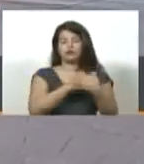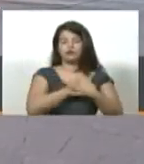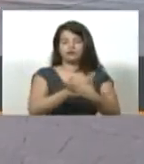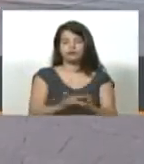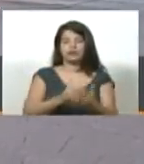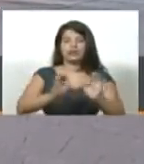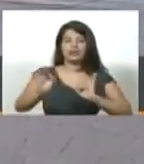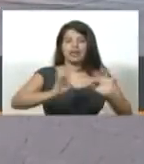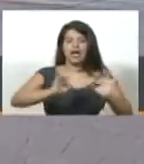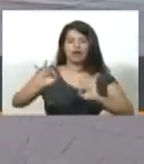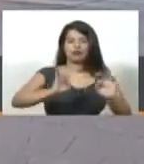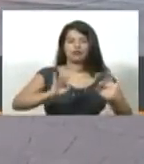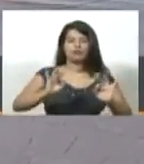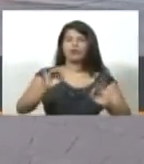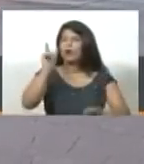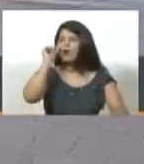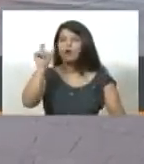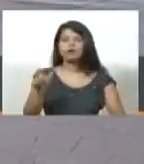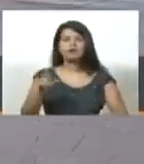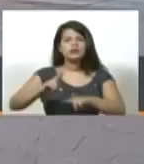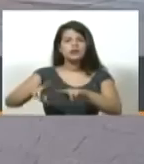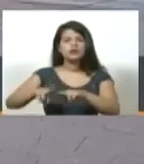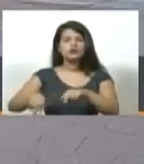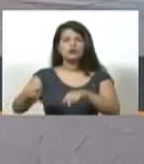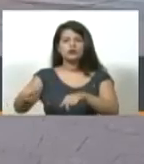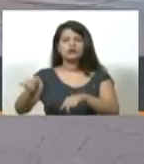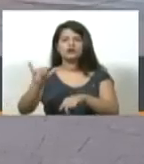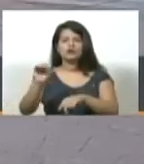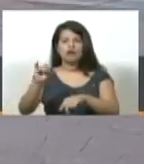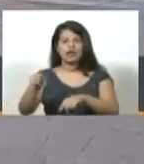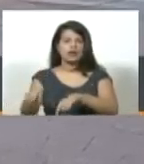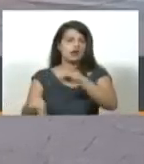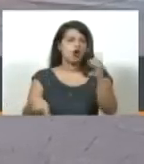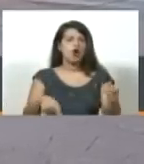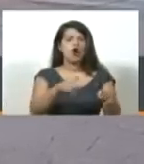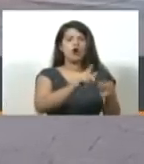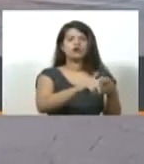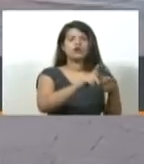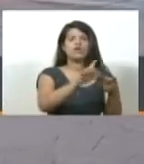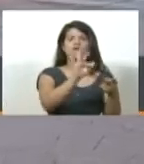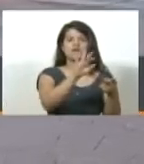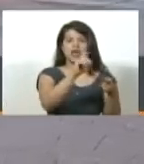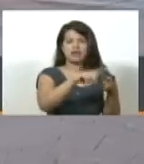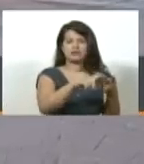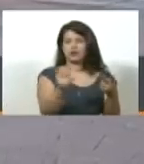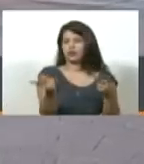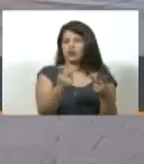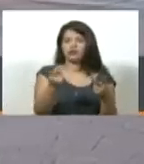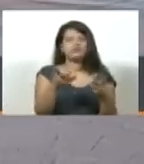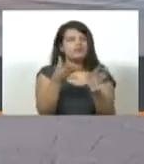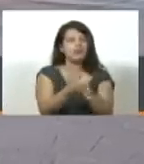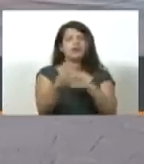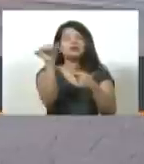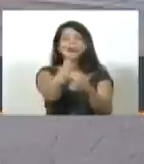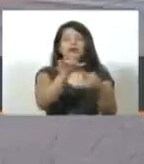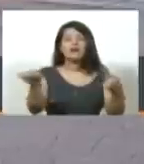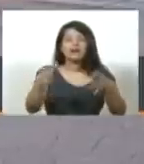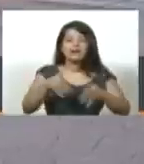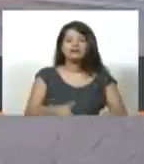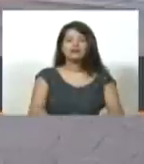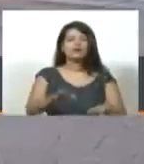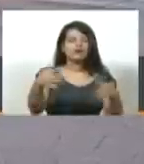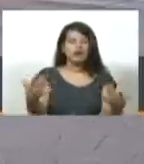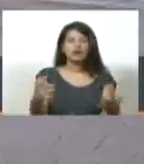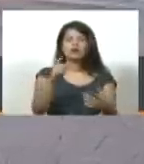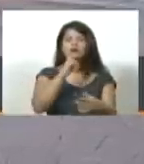Educación, interpretada por los niños Joshaidan Prato y Fabián Niño, en ocasión de la Semana de los Natalicios de